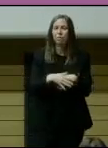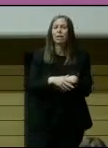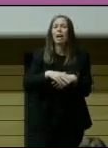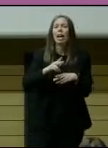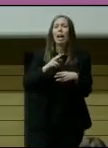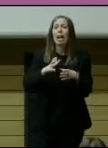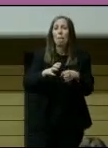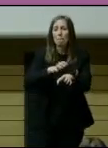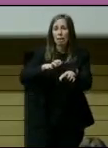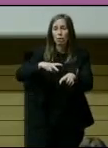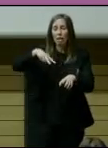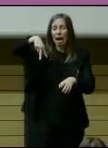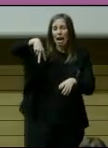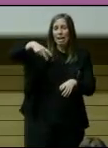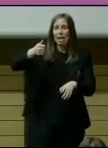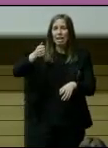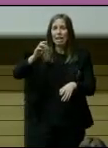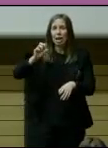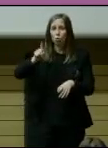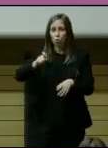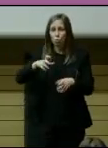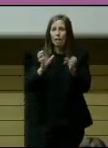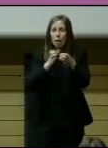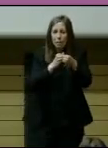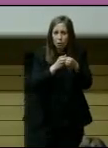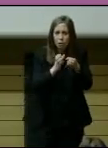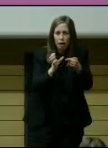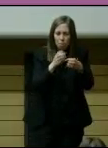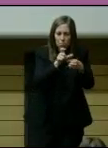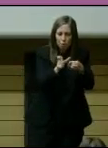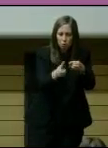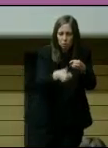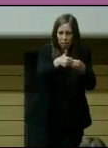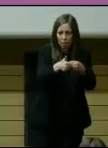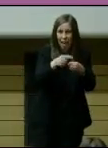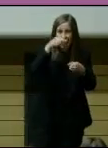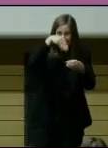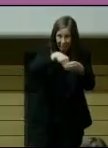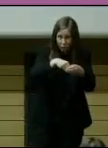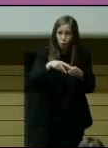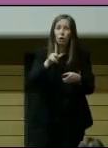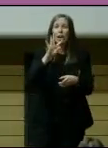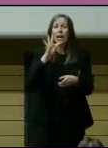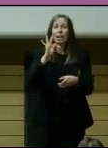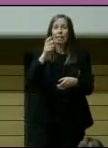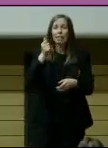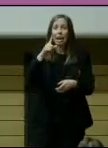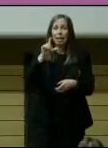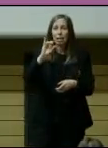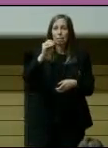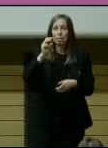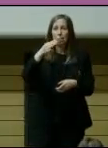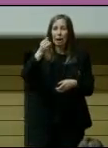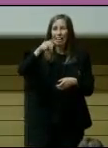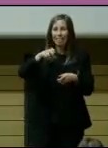la Pashtun, que es mayormente los que engrosan. Los talibanes no llegan ni al 40%. Luego vienen los tayikos